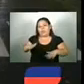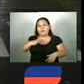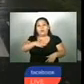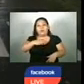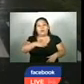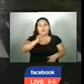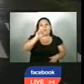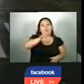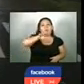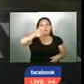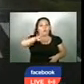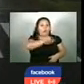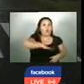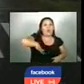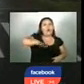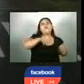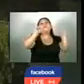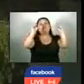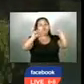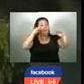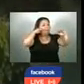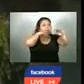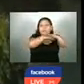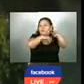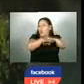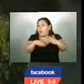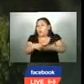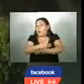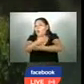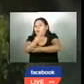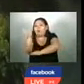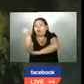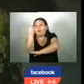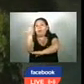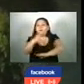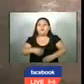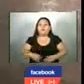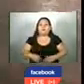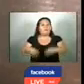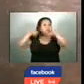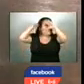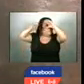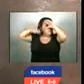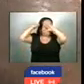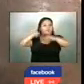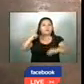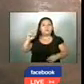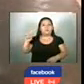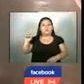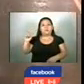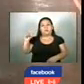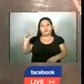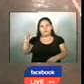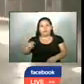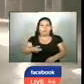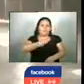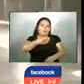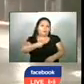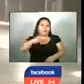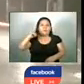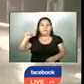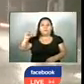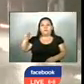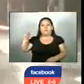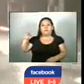34 albergues a nivel nacional para cualquier emergencia. Con imágenes de Juan Castellanos, Jennifer Flores,